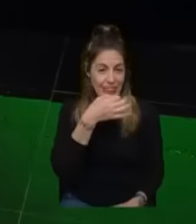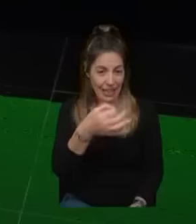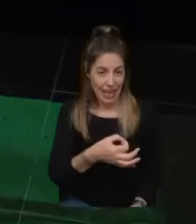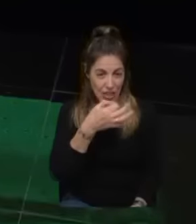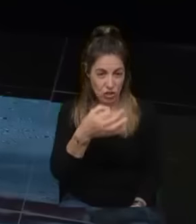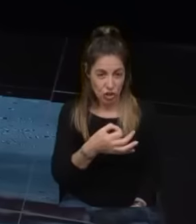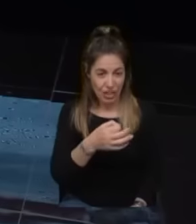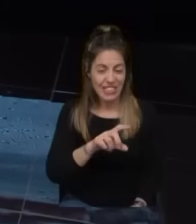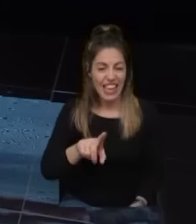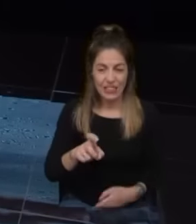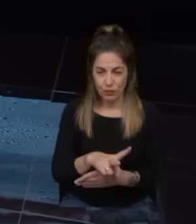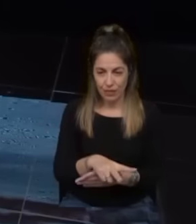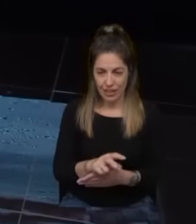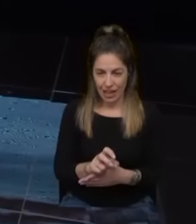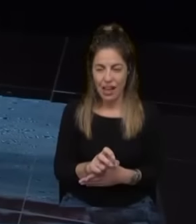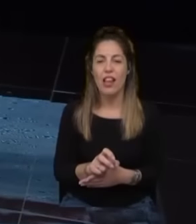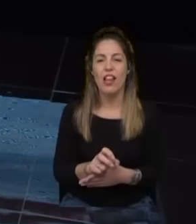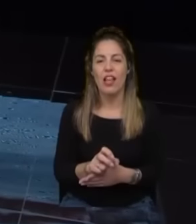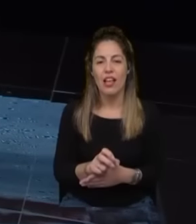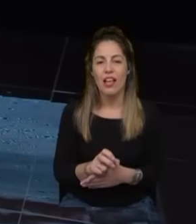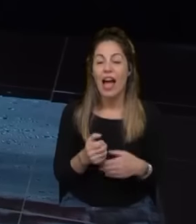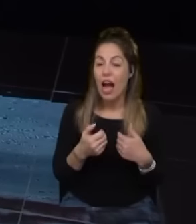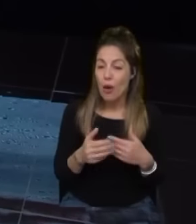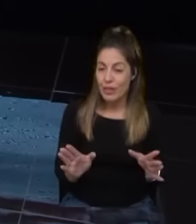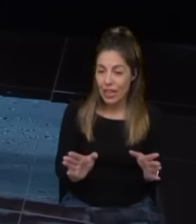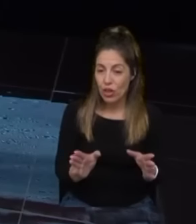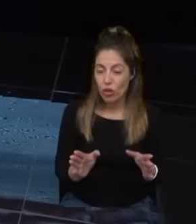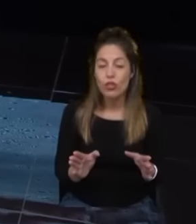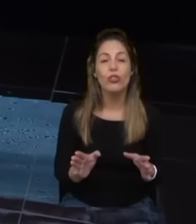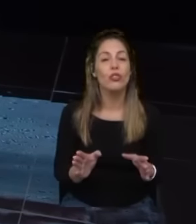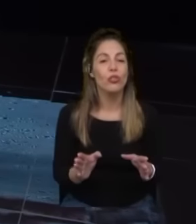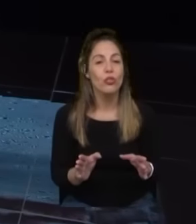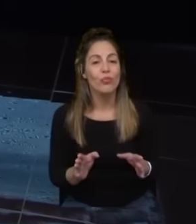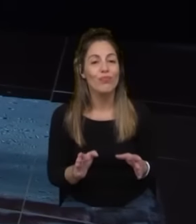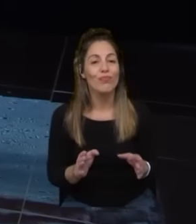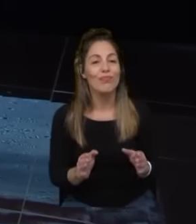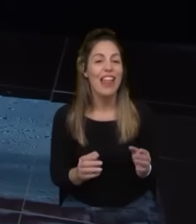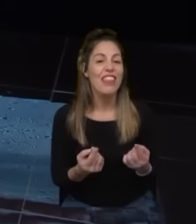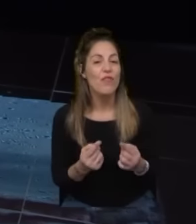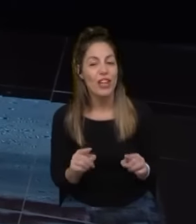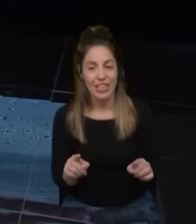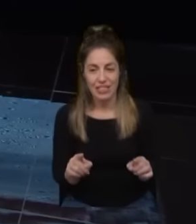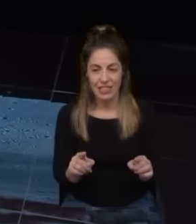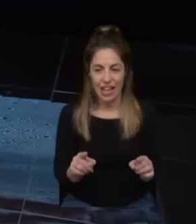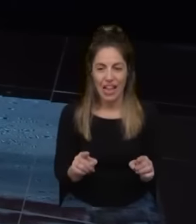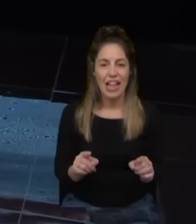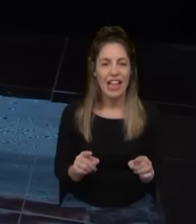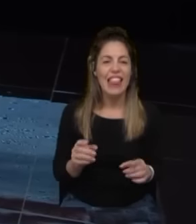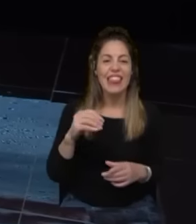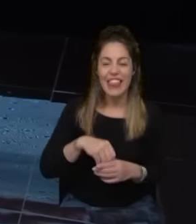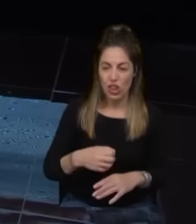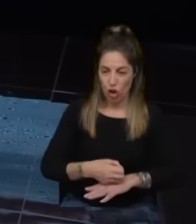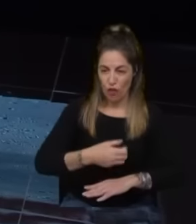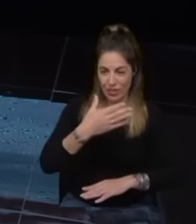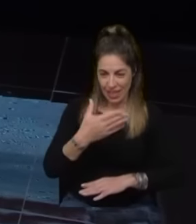de la ex fiscal Gabriela Fossati abrieron una brecha, de alguna manera, dentro del oficialismo,